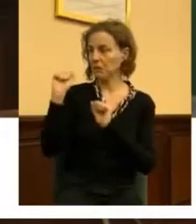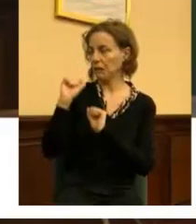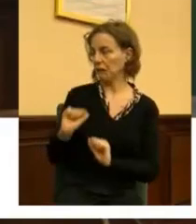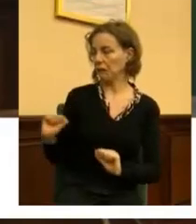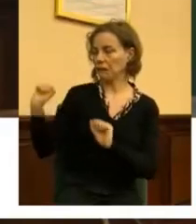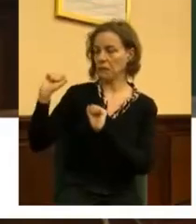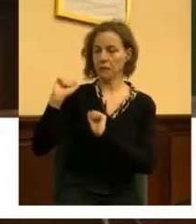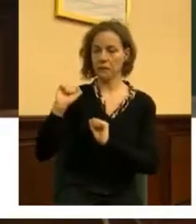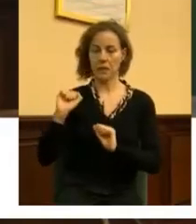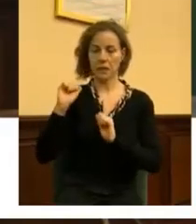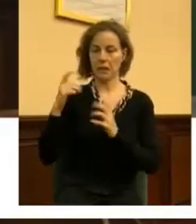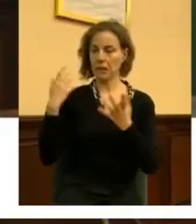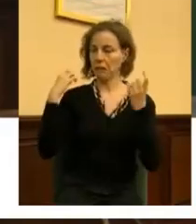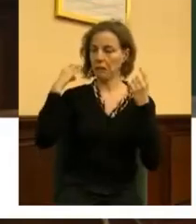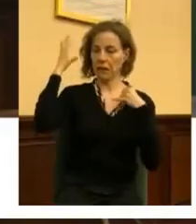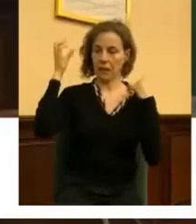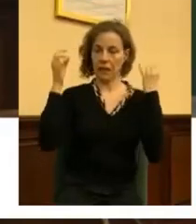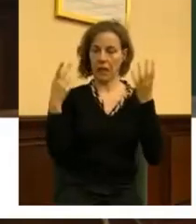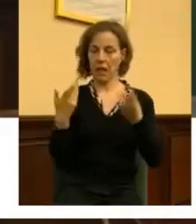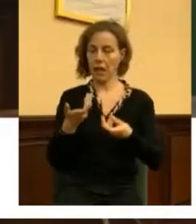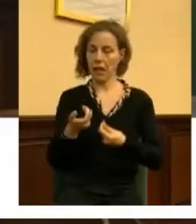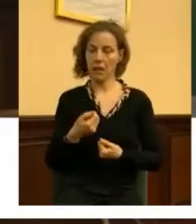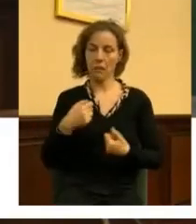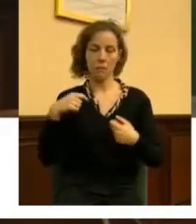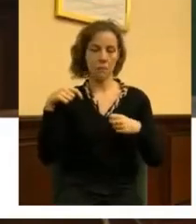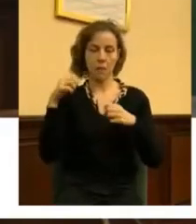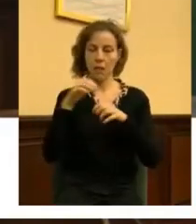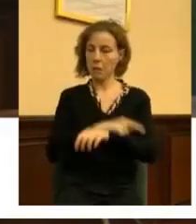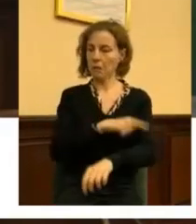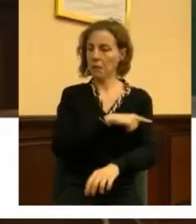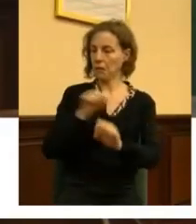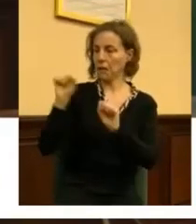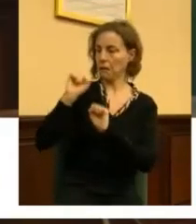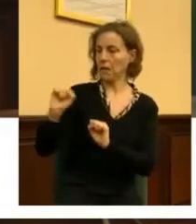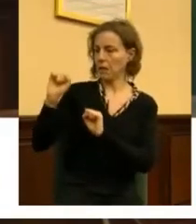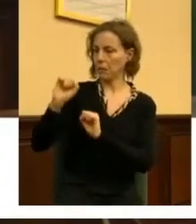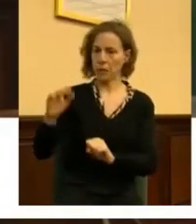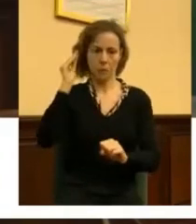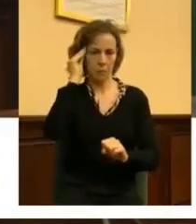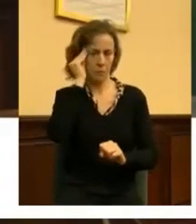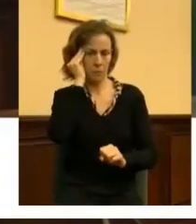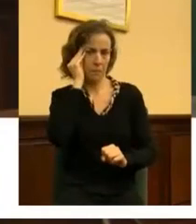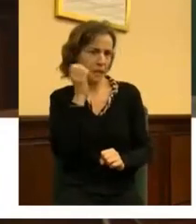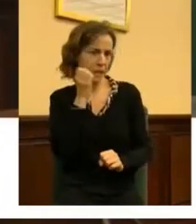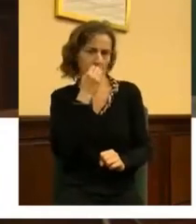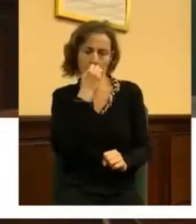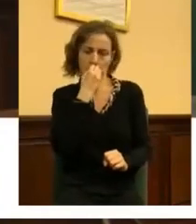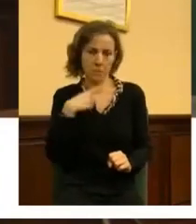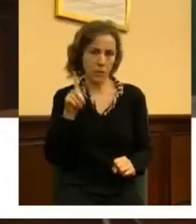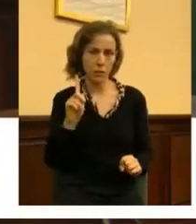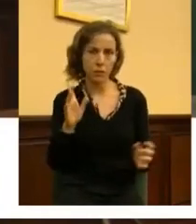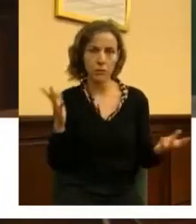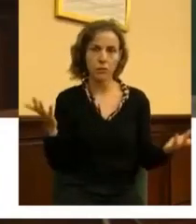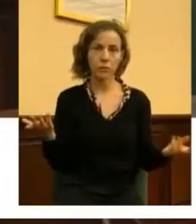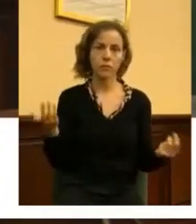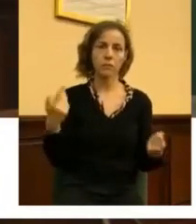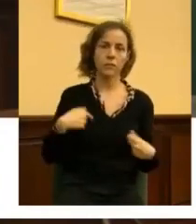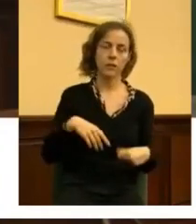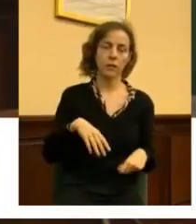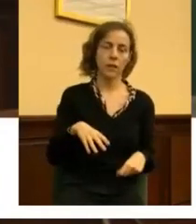la actividad deportiva en Móstoles no le parece bien? Que si no se llega, que la Comunidad de Madrid